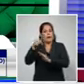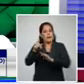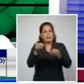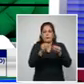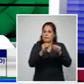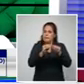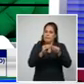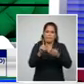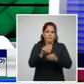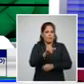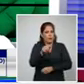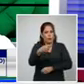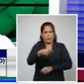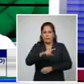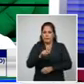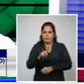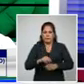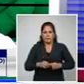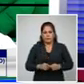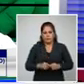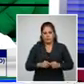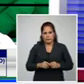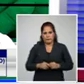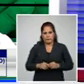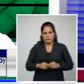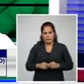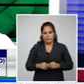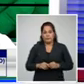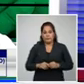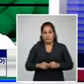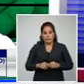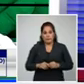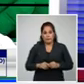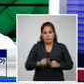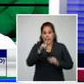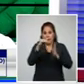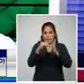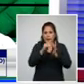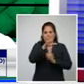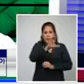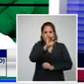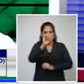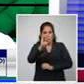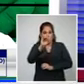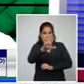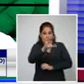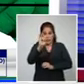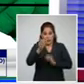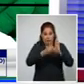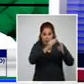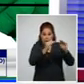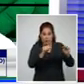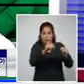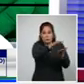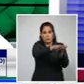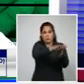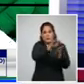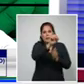en nuestro país. Con estas 1.157 altas ya se acumulan